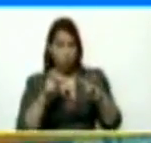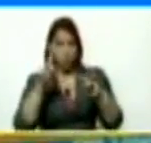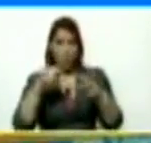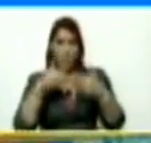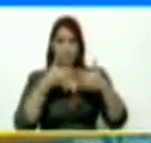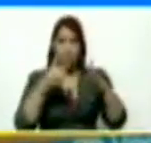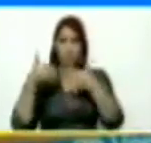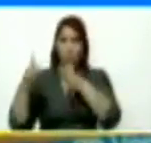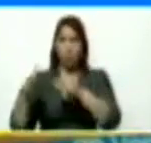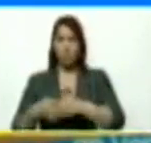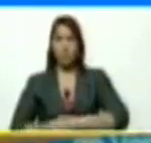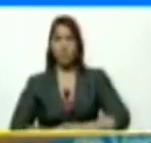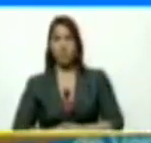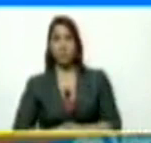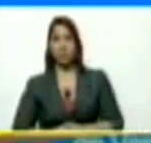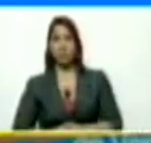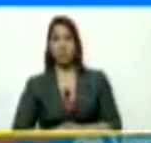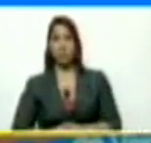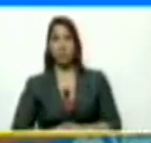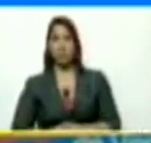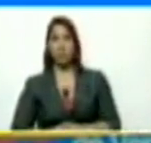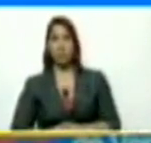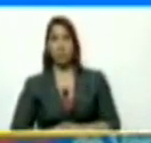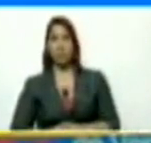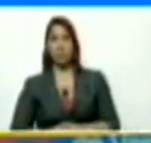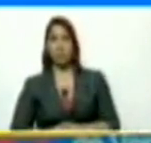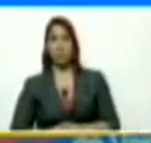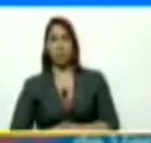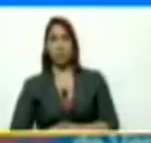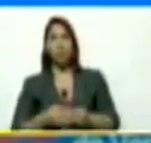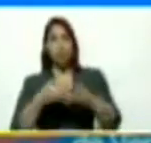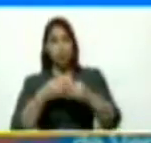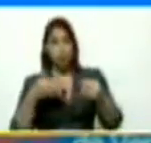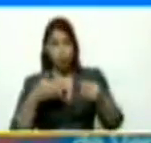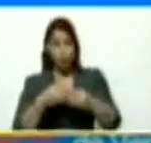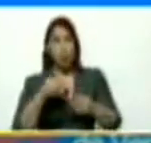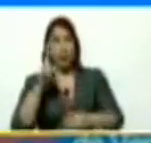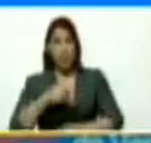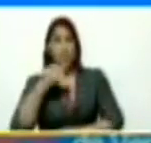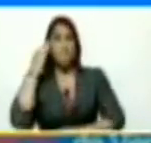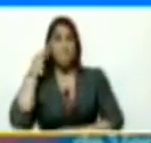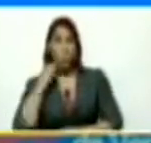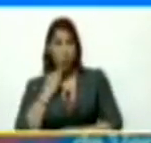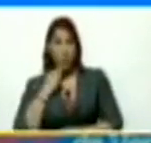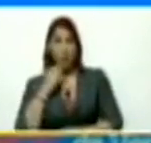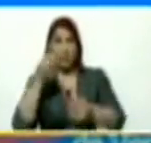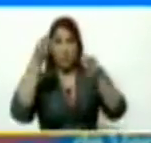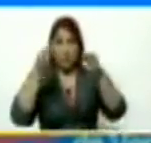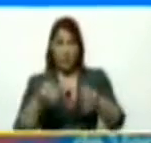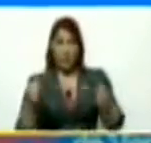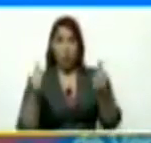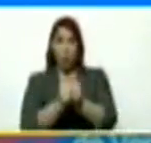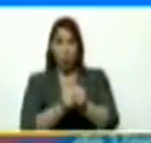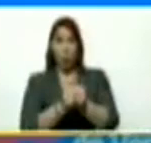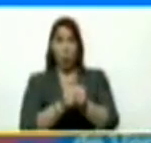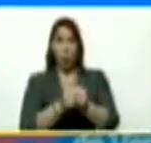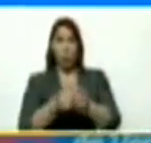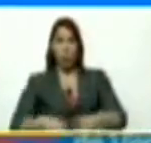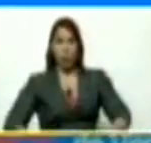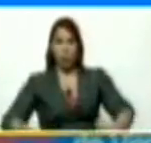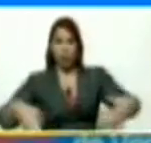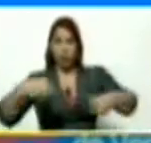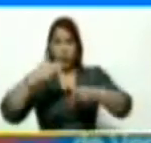dijo durante el segundo congreso de la clase obrera. Asimismo indicó que hay una propuesta para ubicar el cesta ticket en